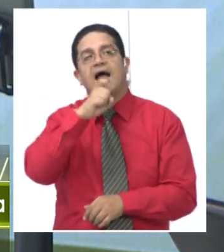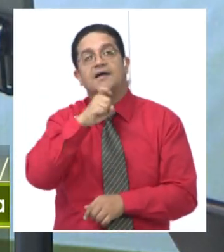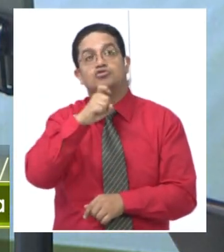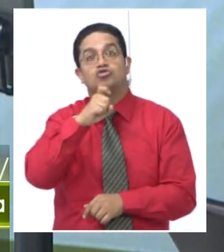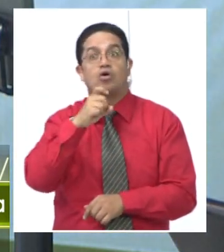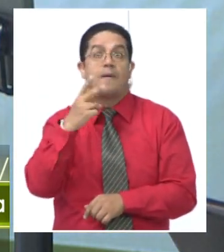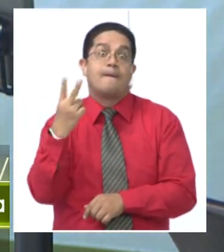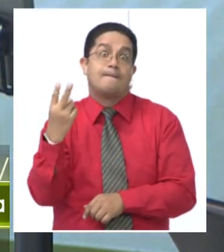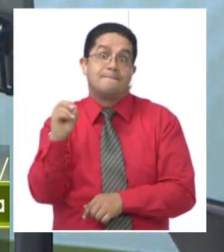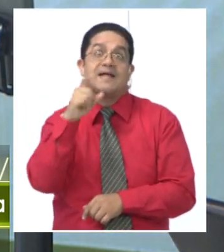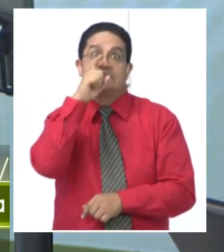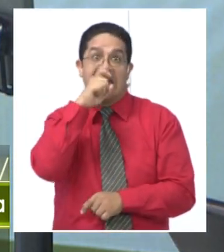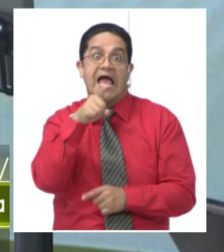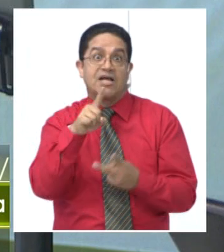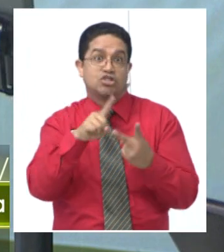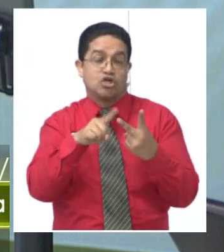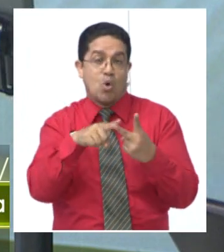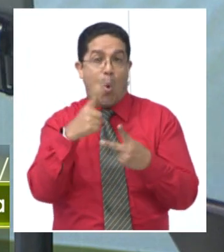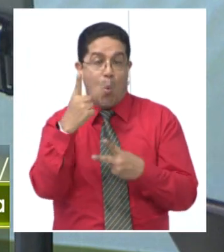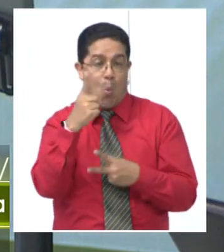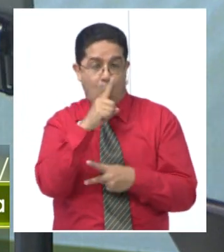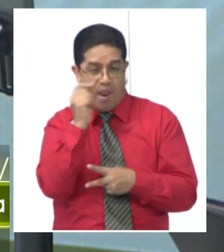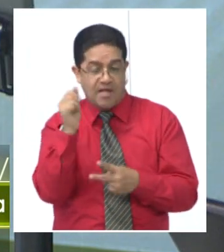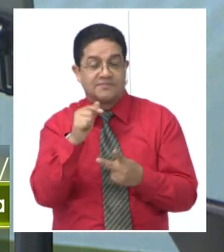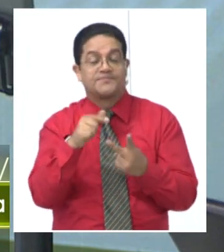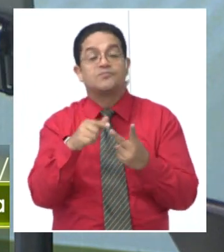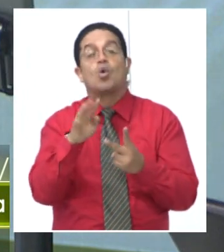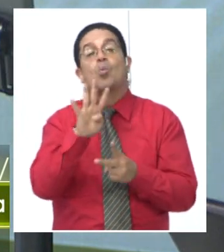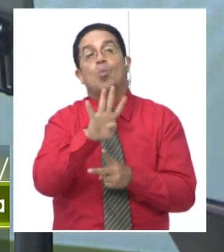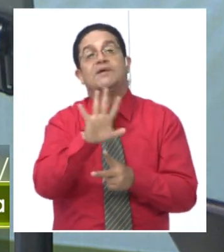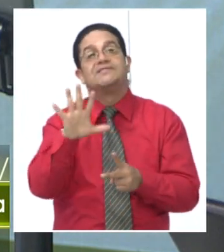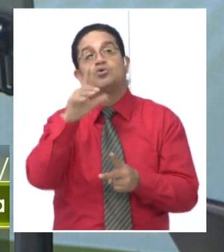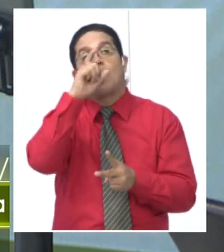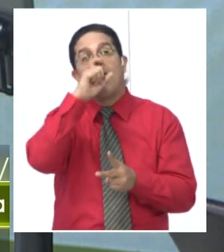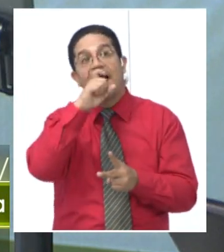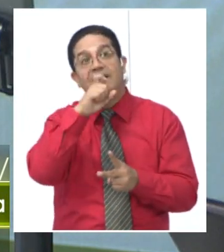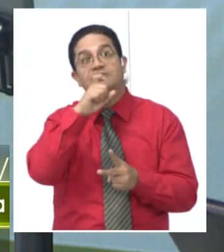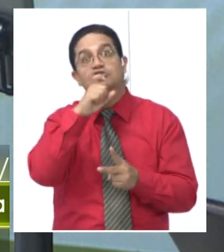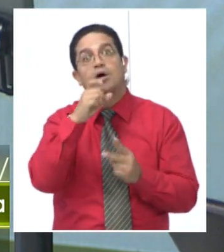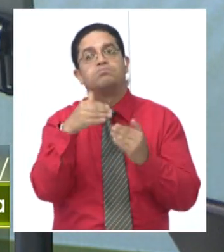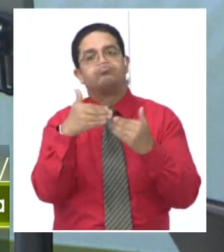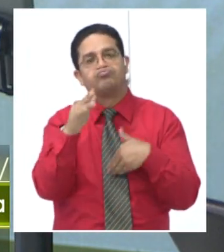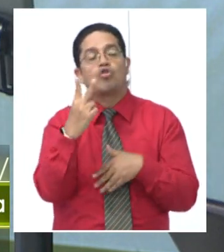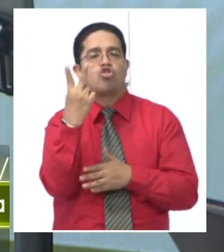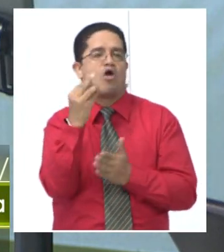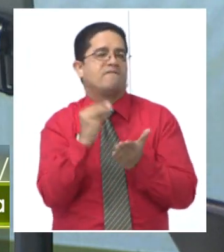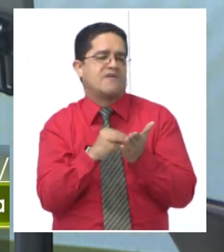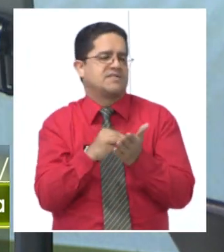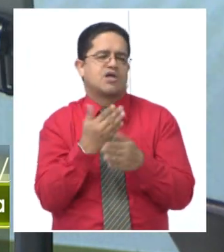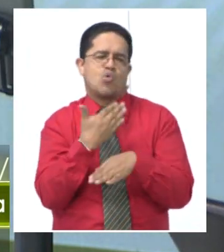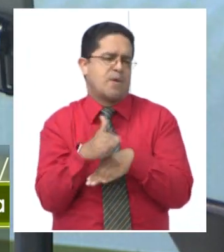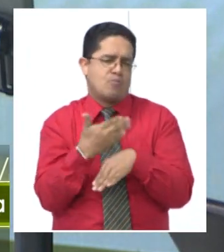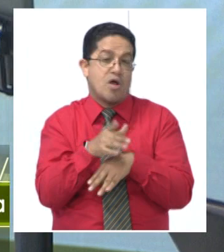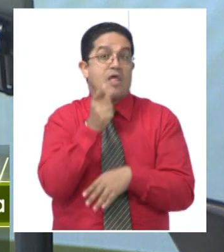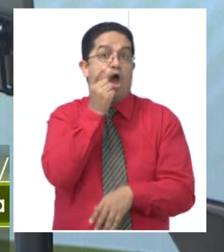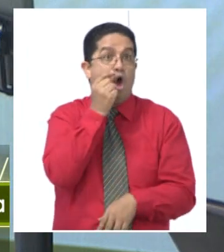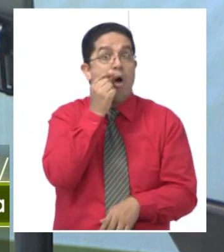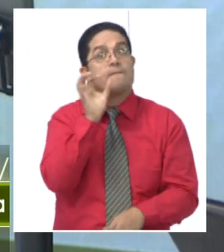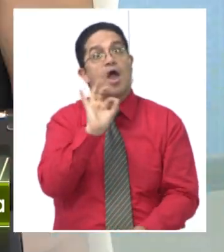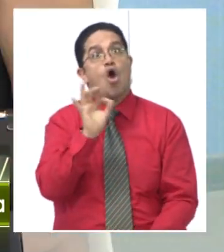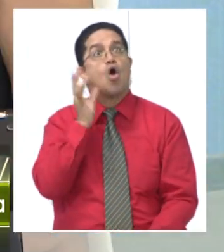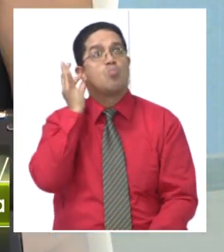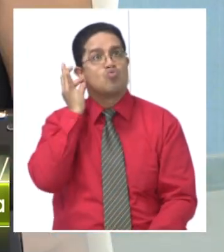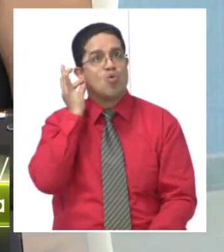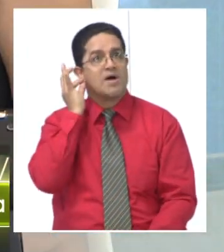una dosis, que eso está en revisión, y hasta los 45 años, de 21 a 45, 2 dosis sin importar el género. Si es una mujer o un hombre activo y